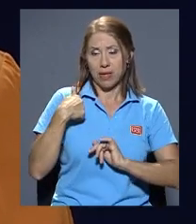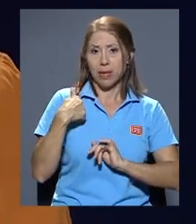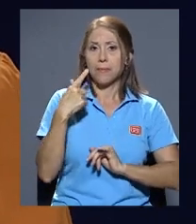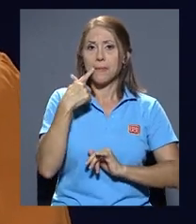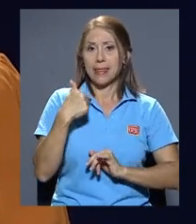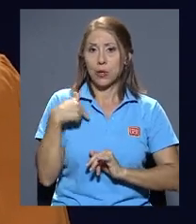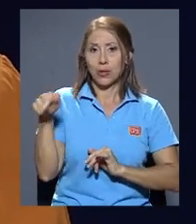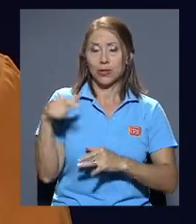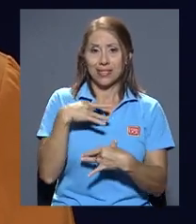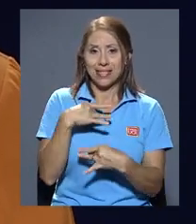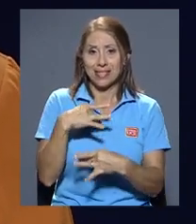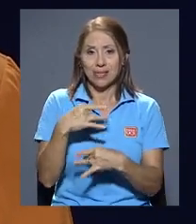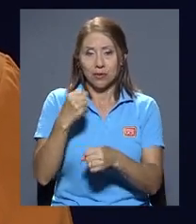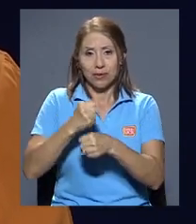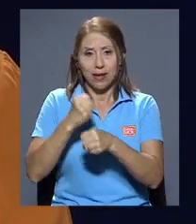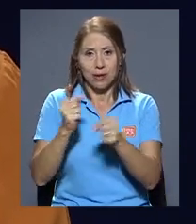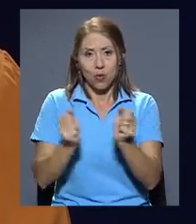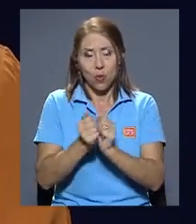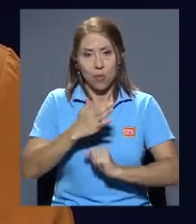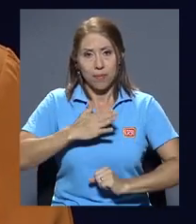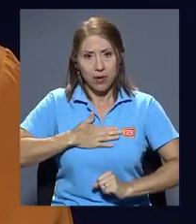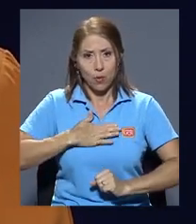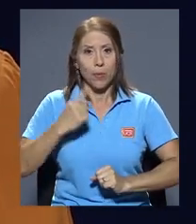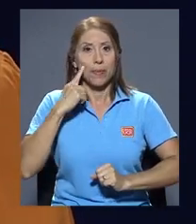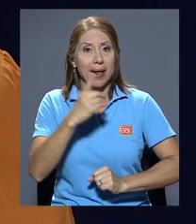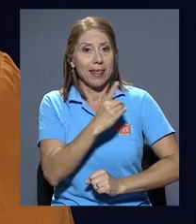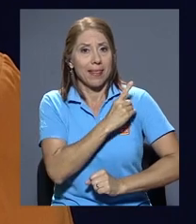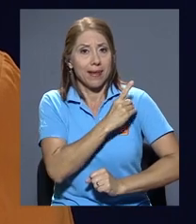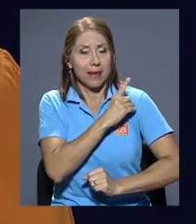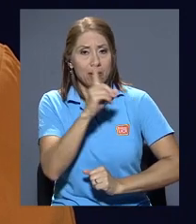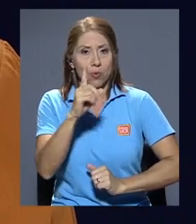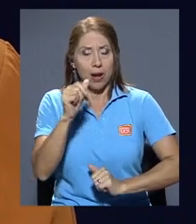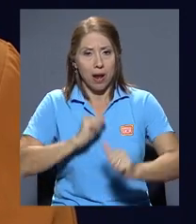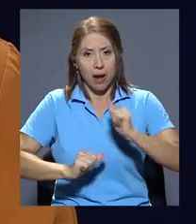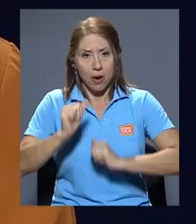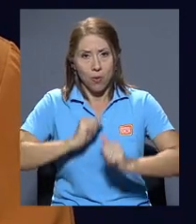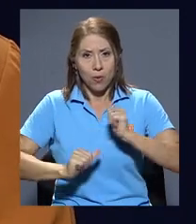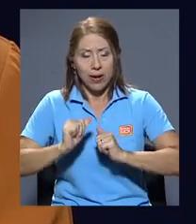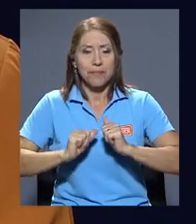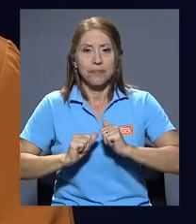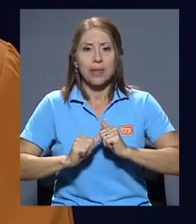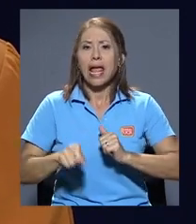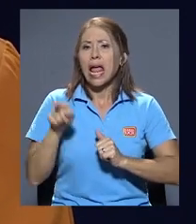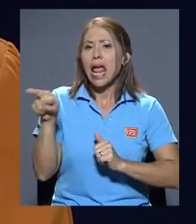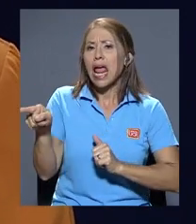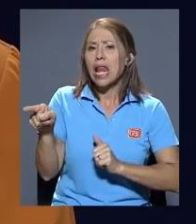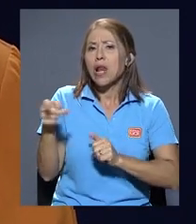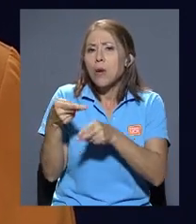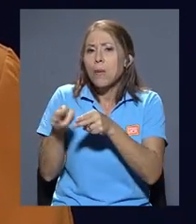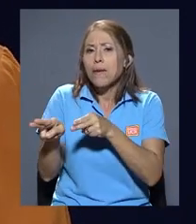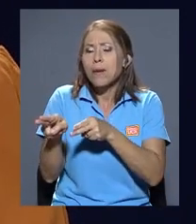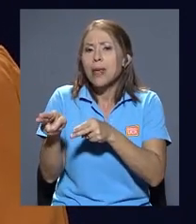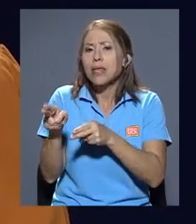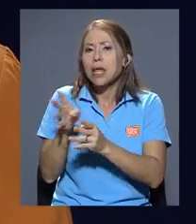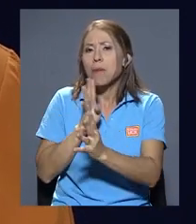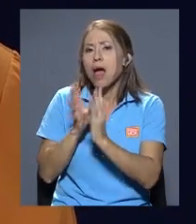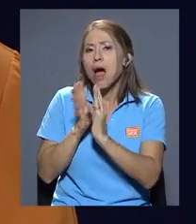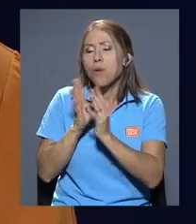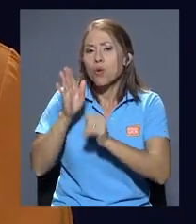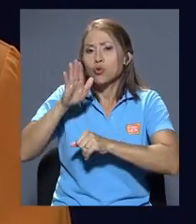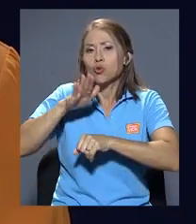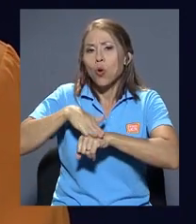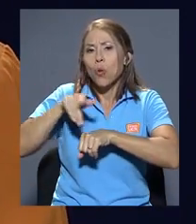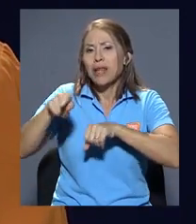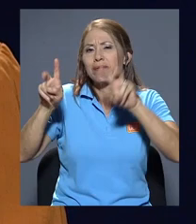interesados en trabajar conmigo desde la dirección para una obra, me describió brevemente el contenido